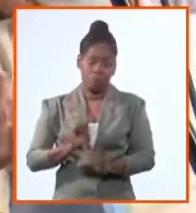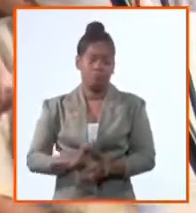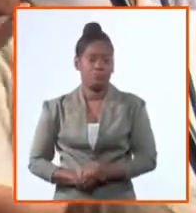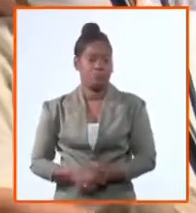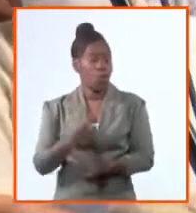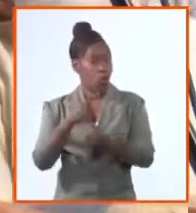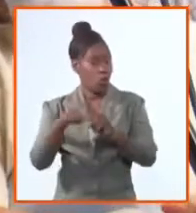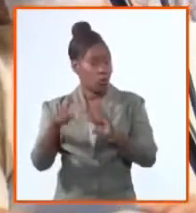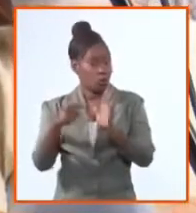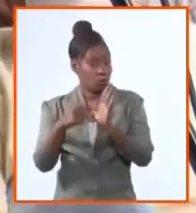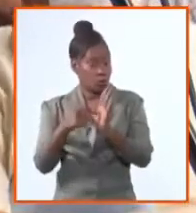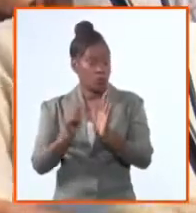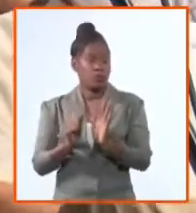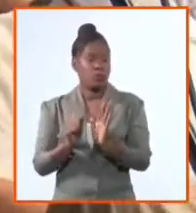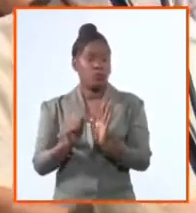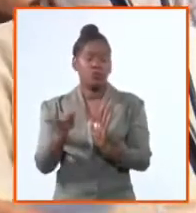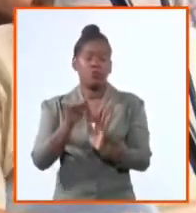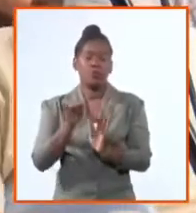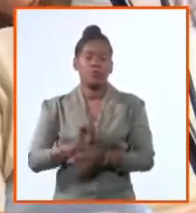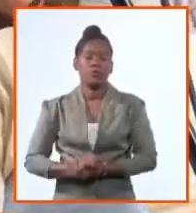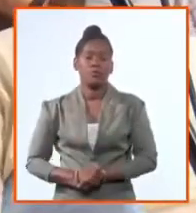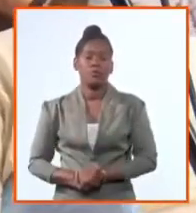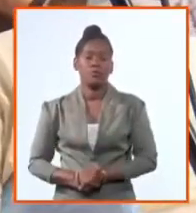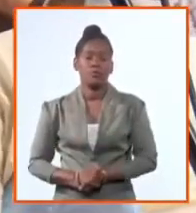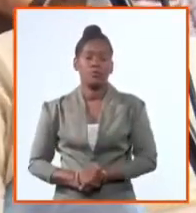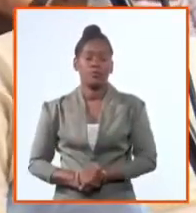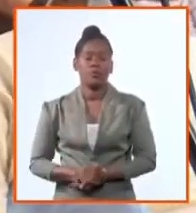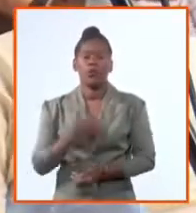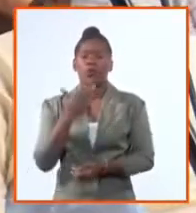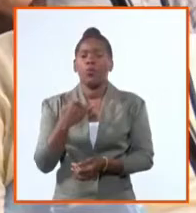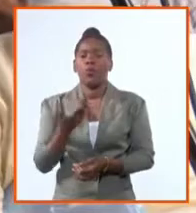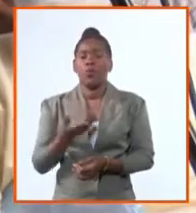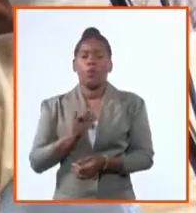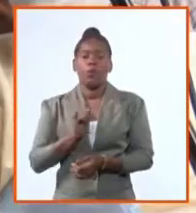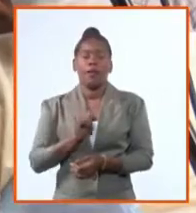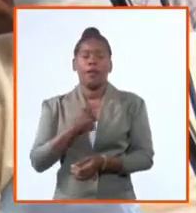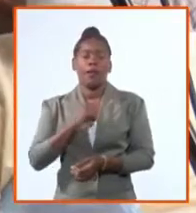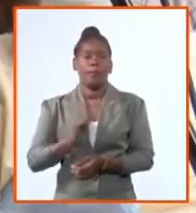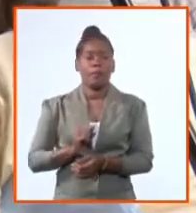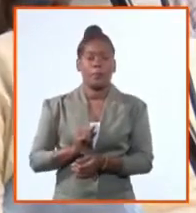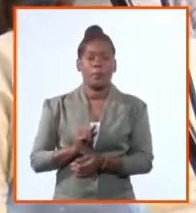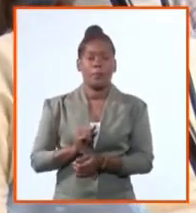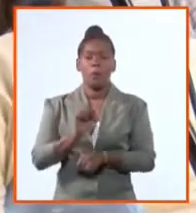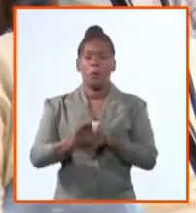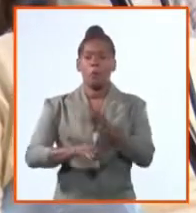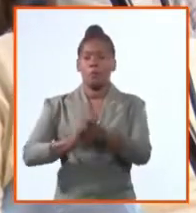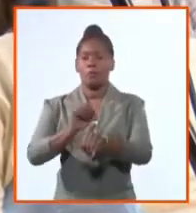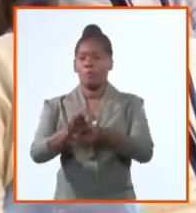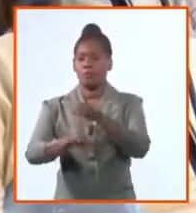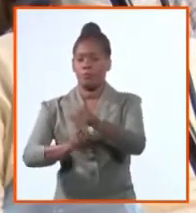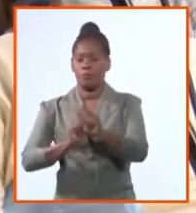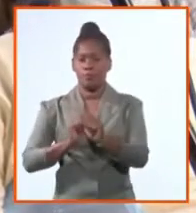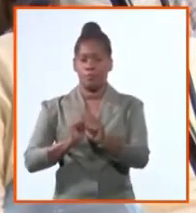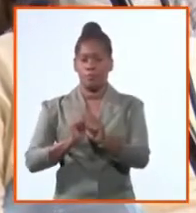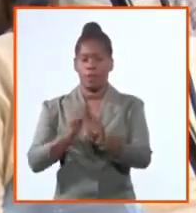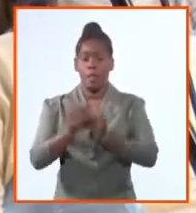vincula, es asegurar la vinculación, proceso de toma de decisiones, destinatario.